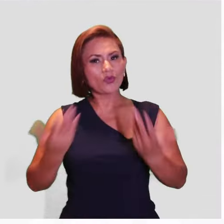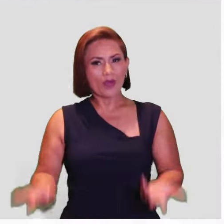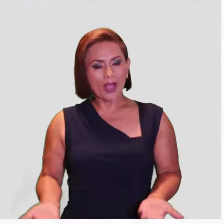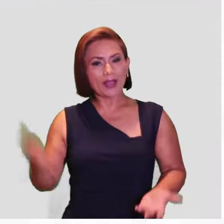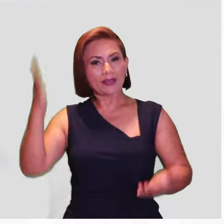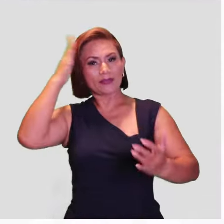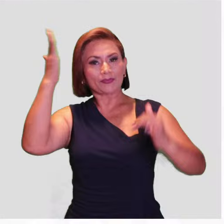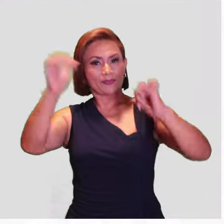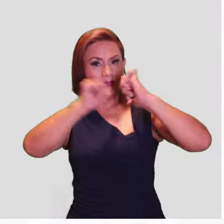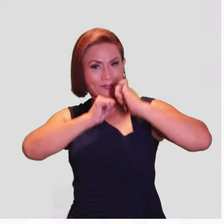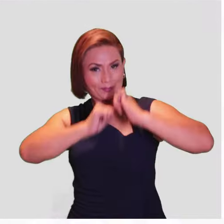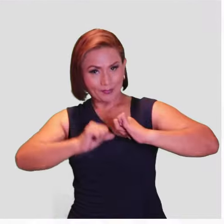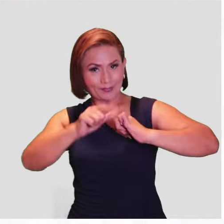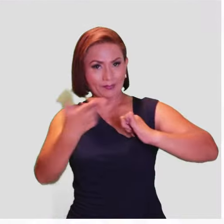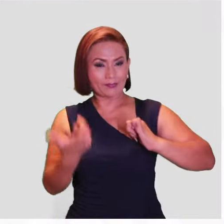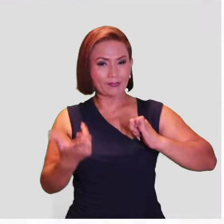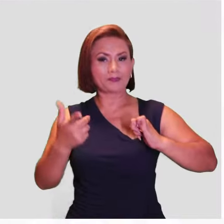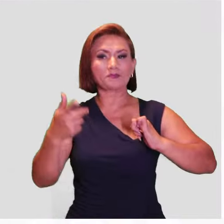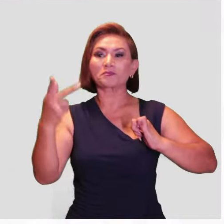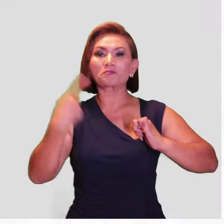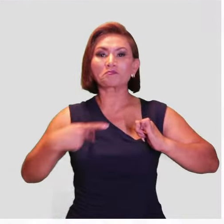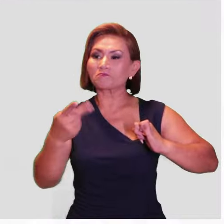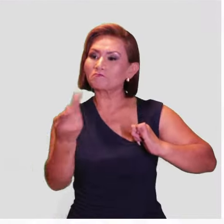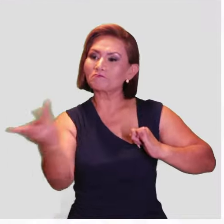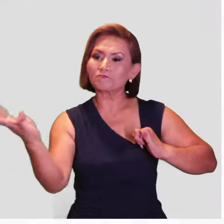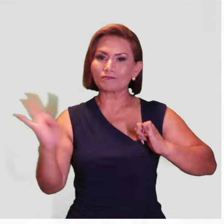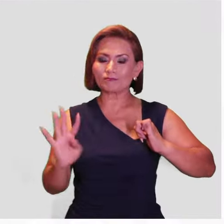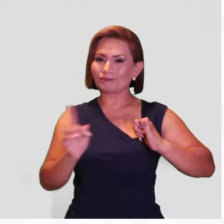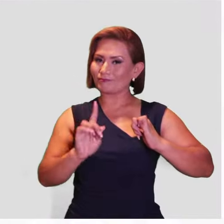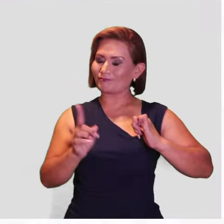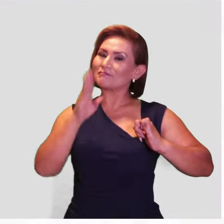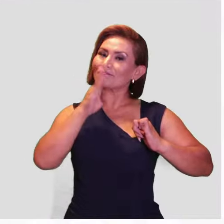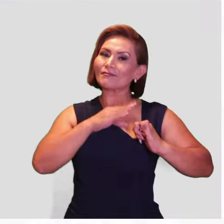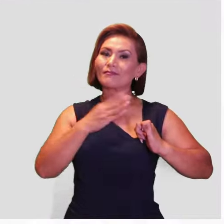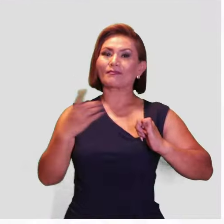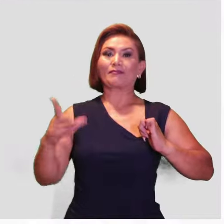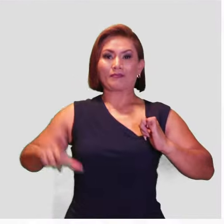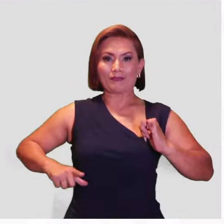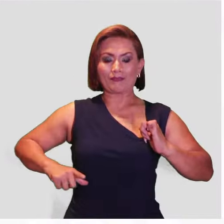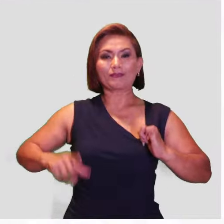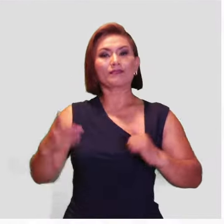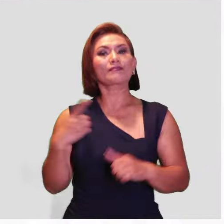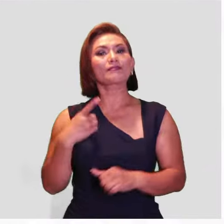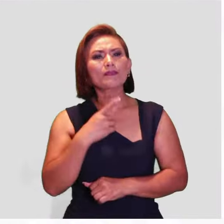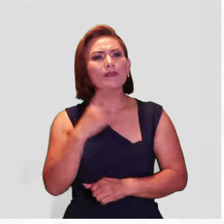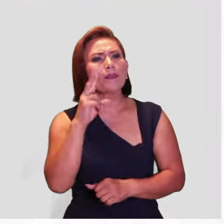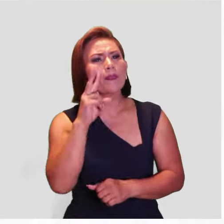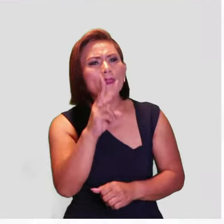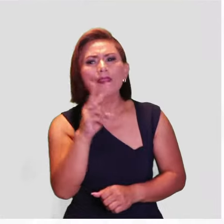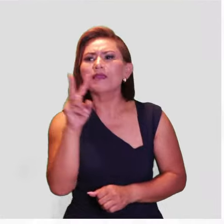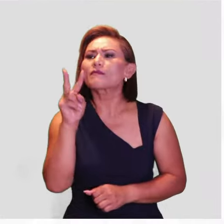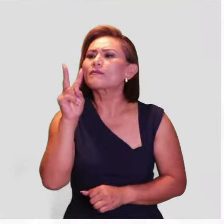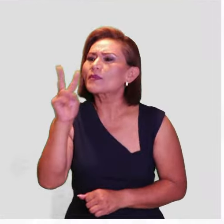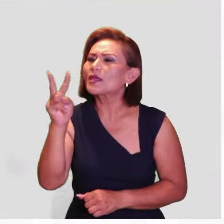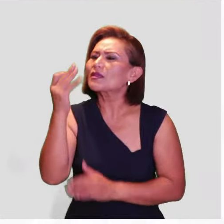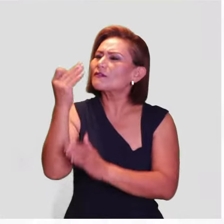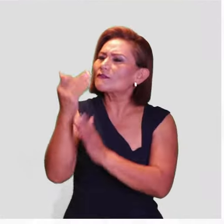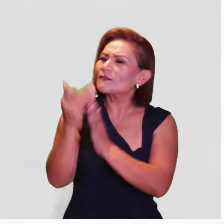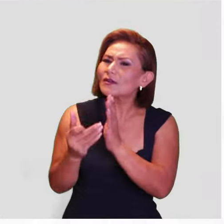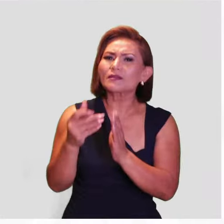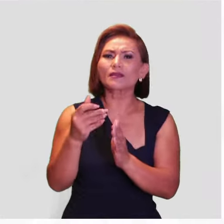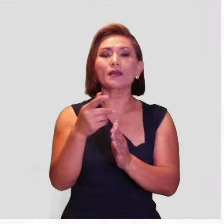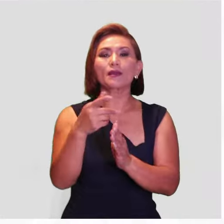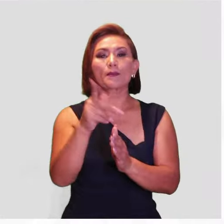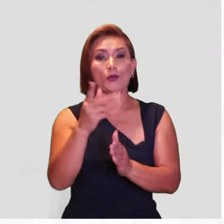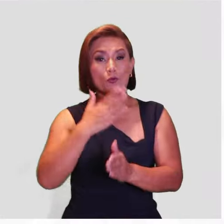porque el gobierno debe de estar atento a las necesidades de la población y Juan Roque va a ser